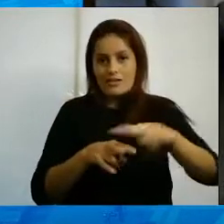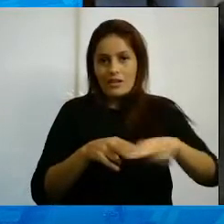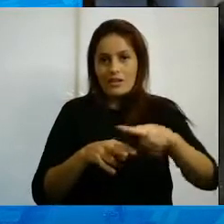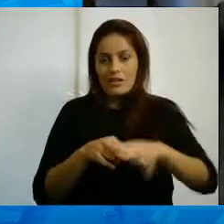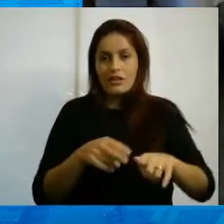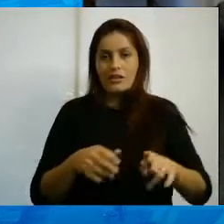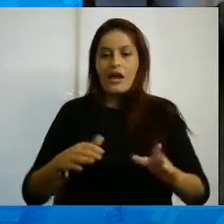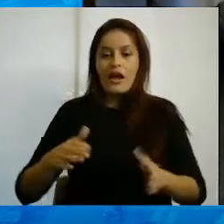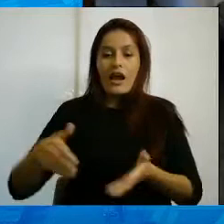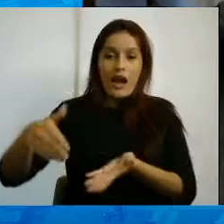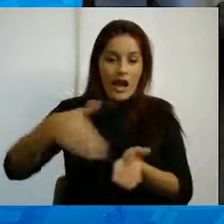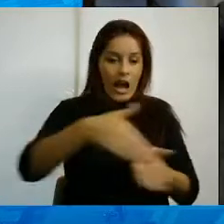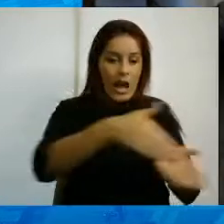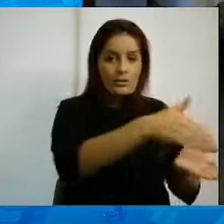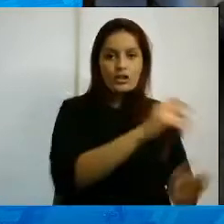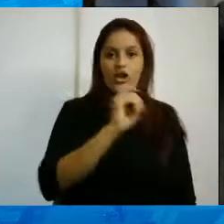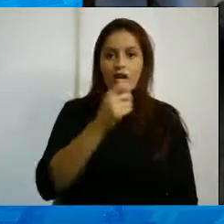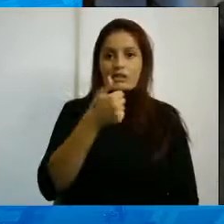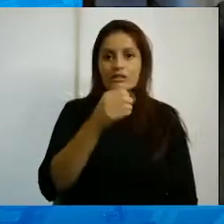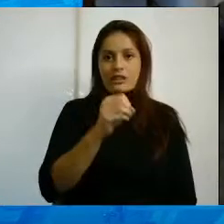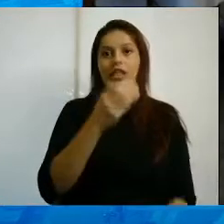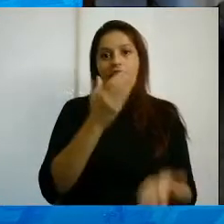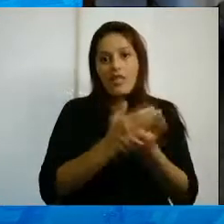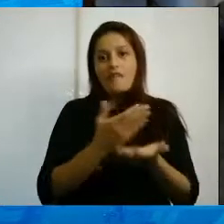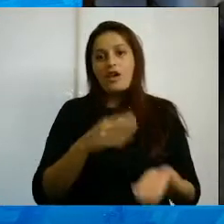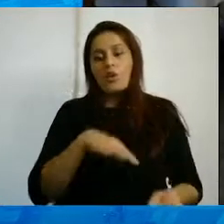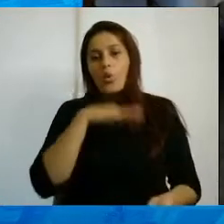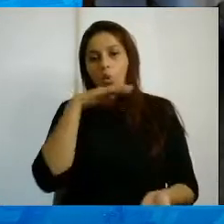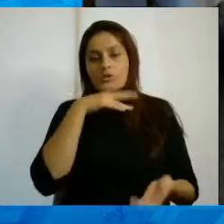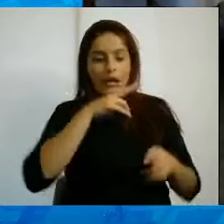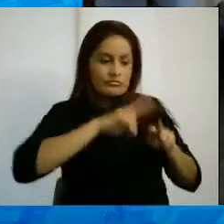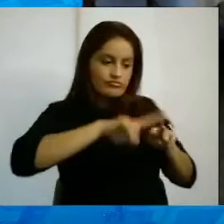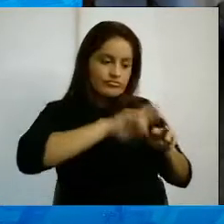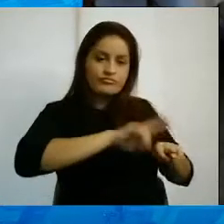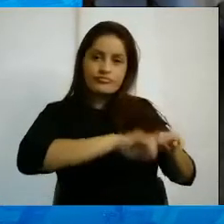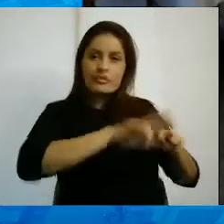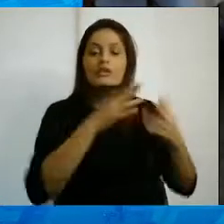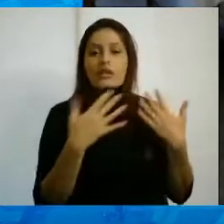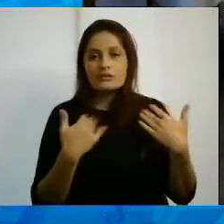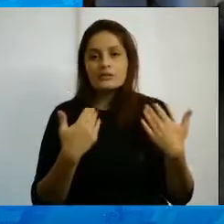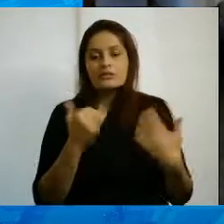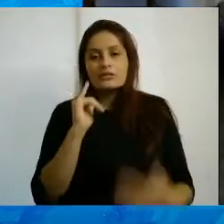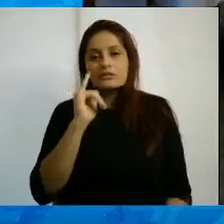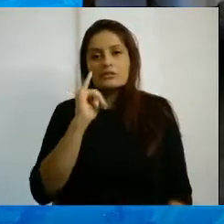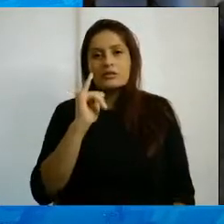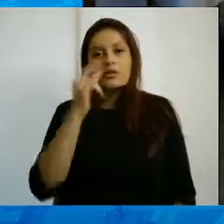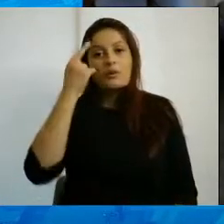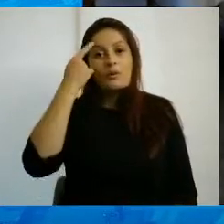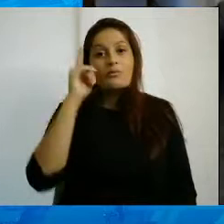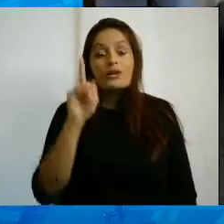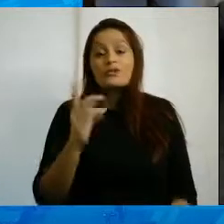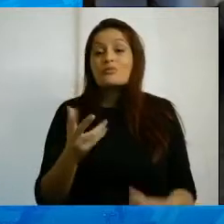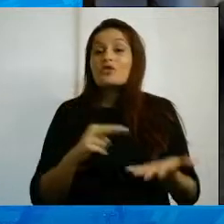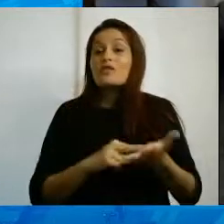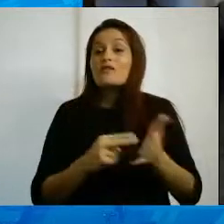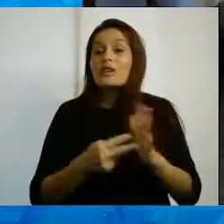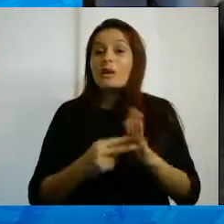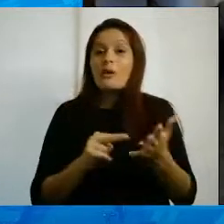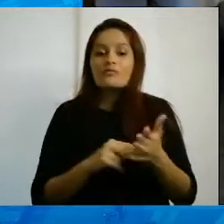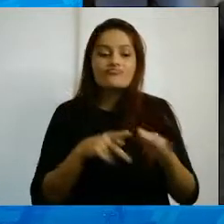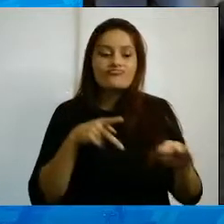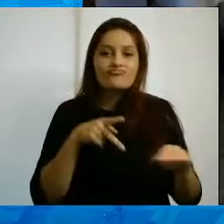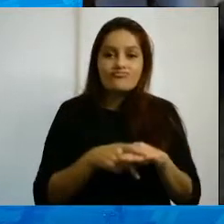ruta que es muy utilizada y que necesita reparaciones. Sin embargo, las externalidades negativas